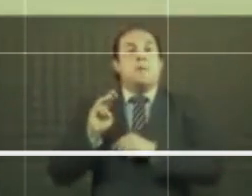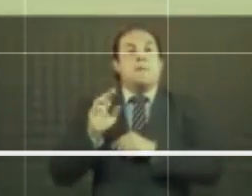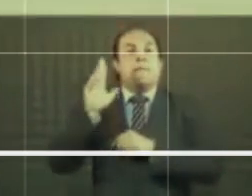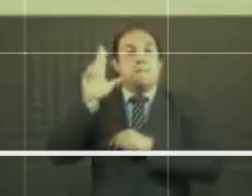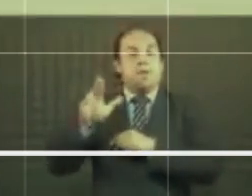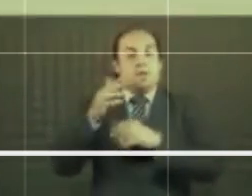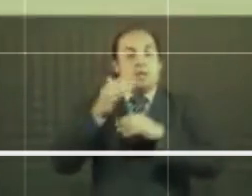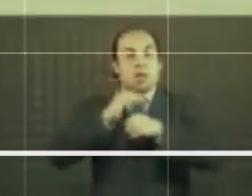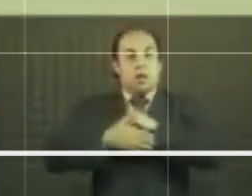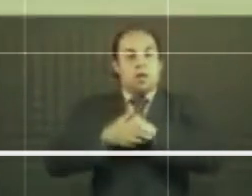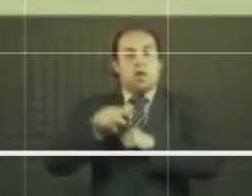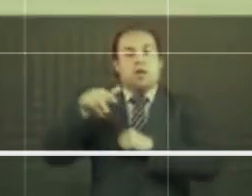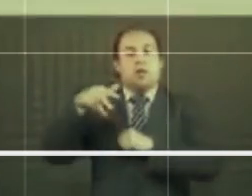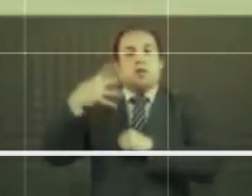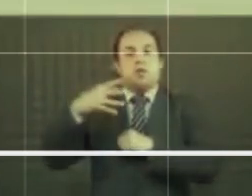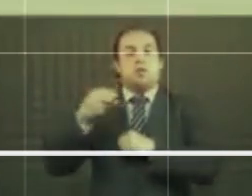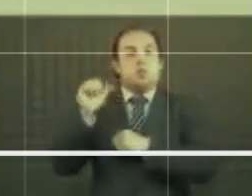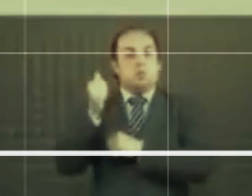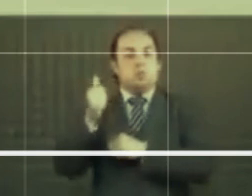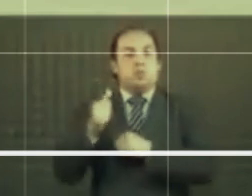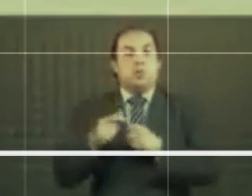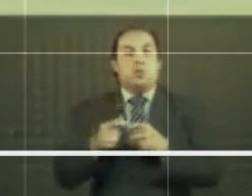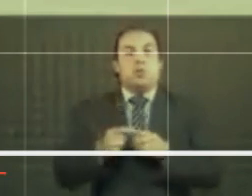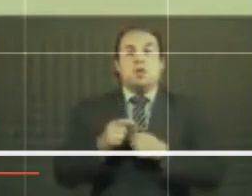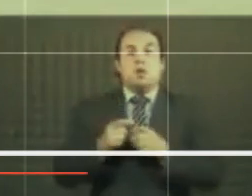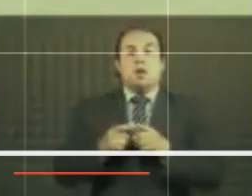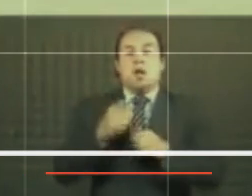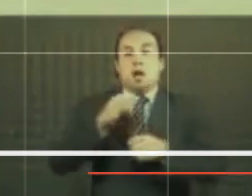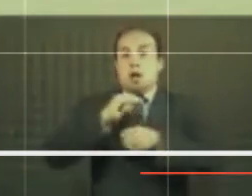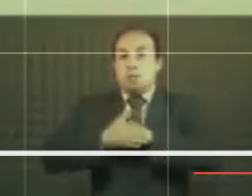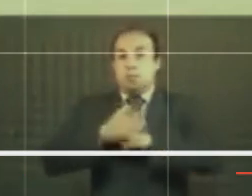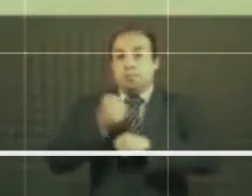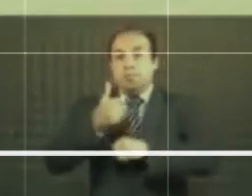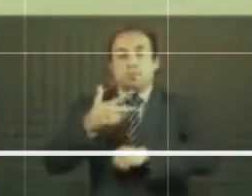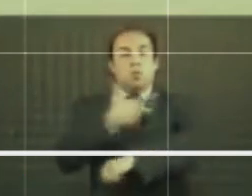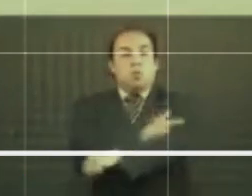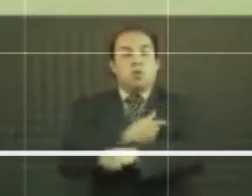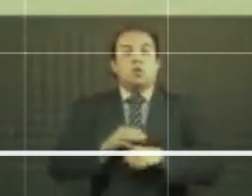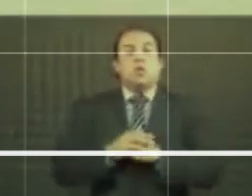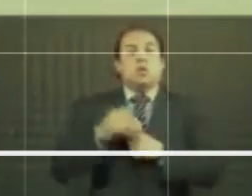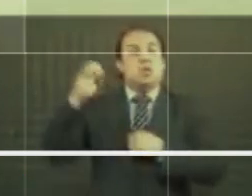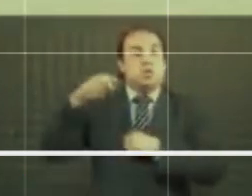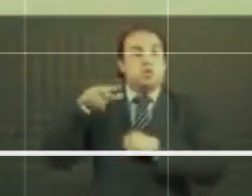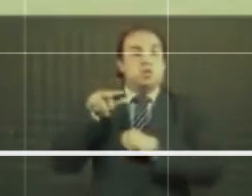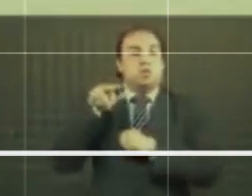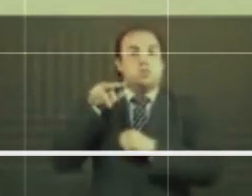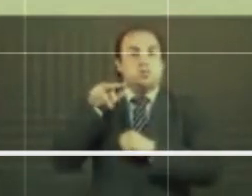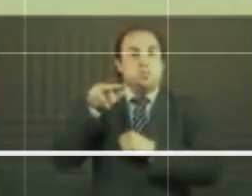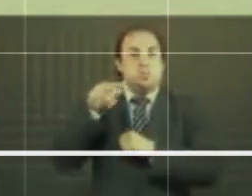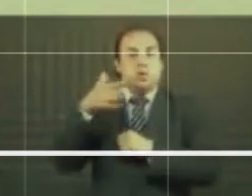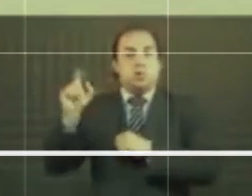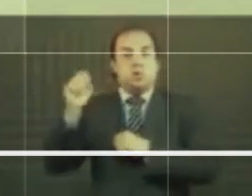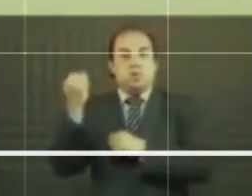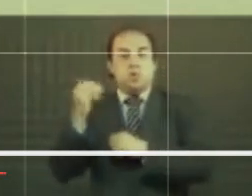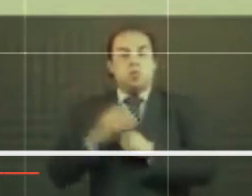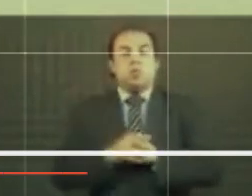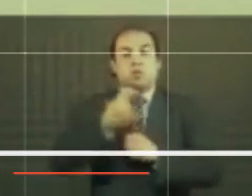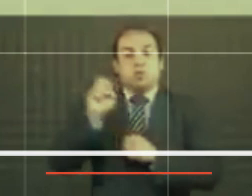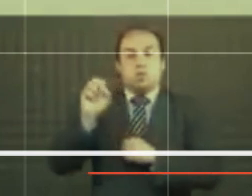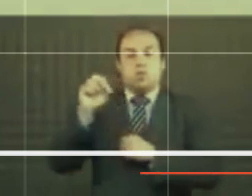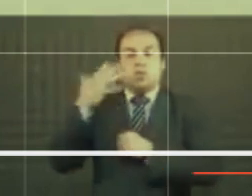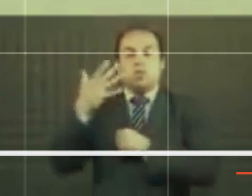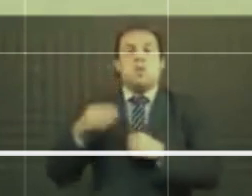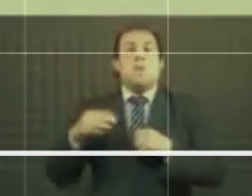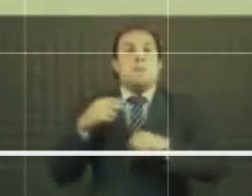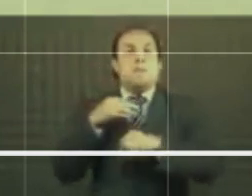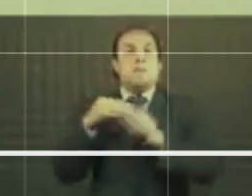agosto, vamos a continuar con primeras dosis de adultos de 18 a 29 años de edad, 275 mil de ellos, que sean